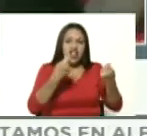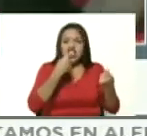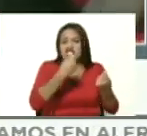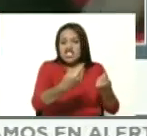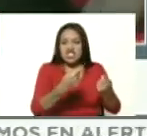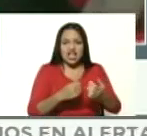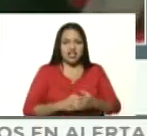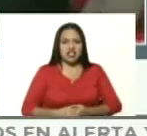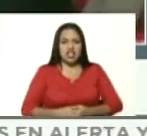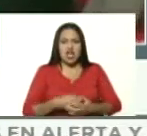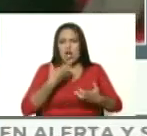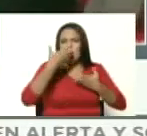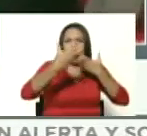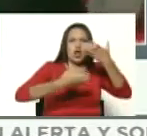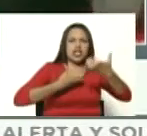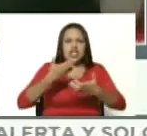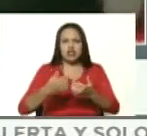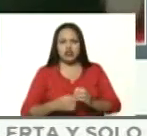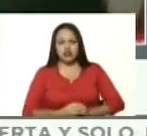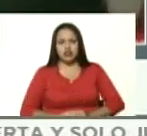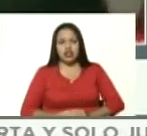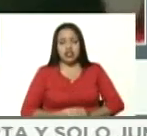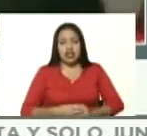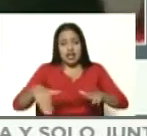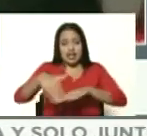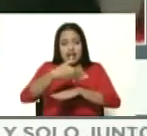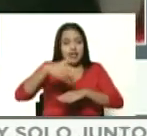las consignas y las pintas callejeras.